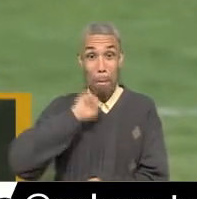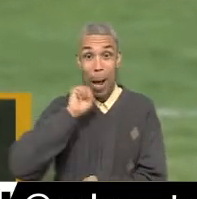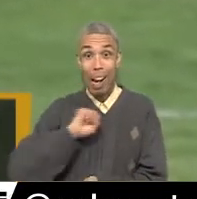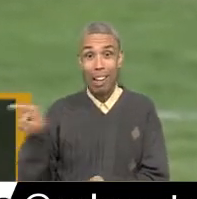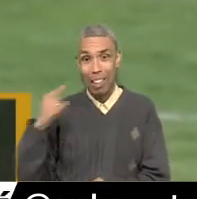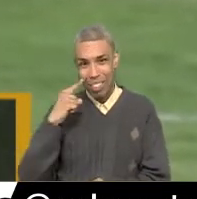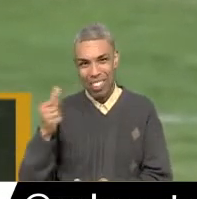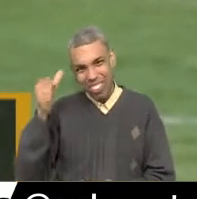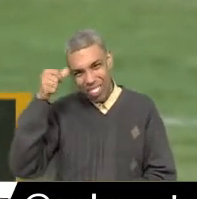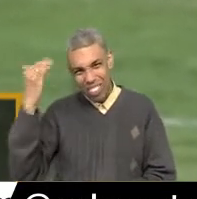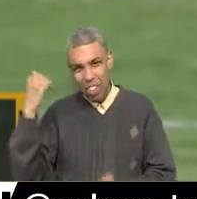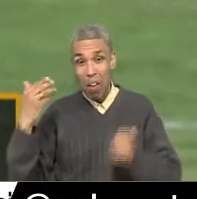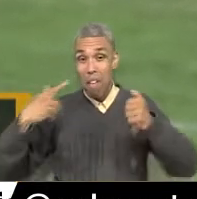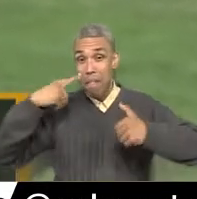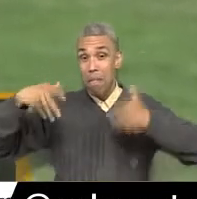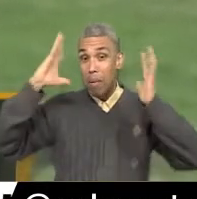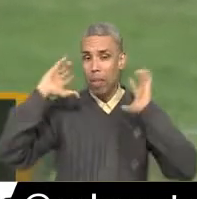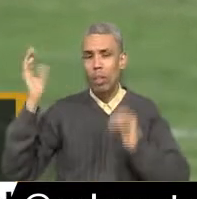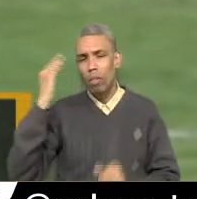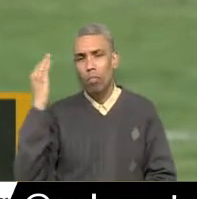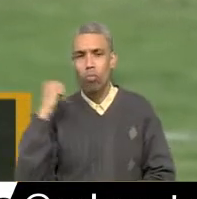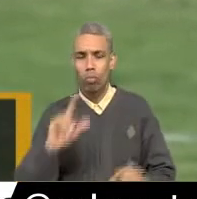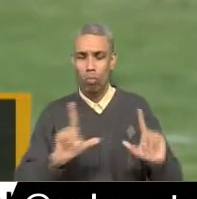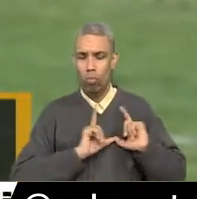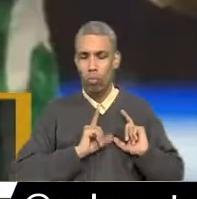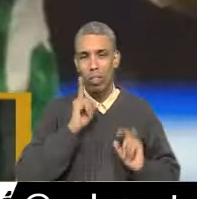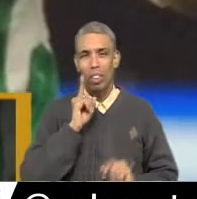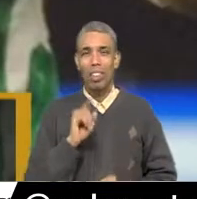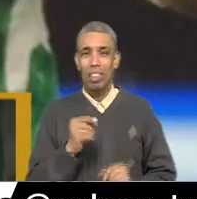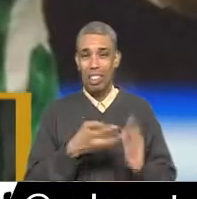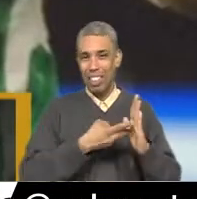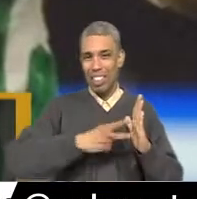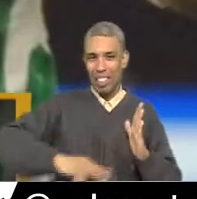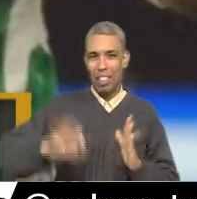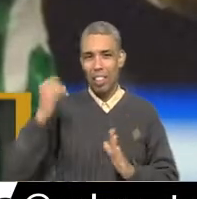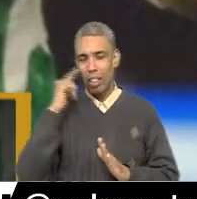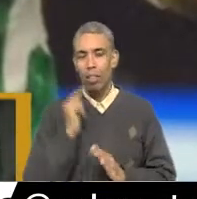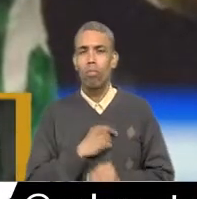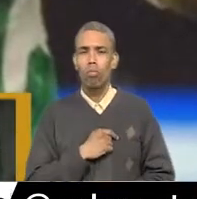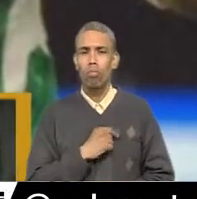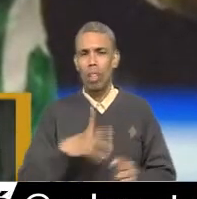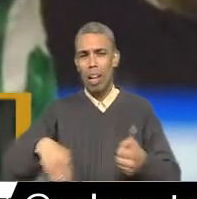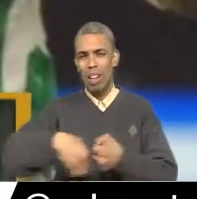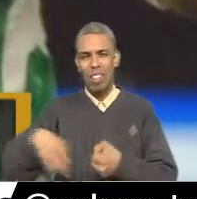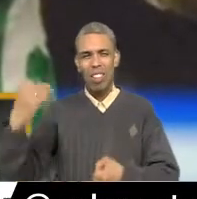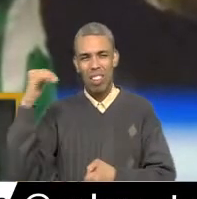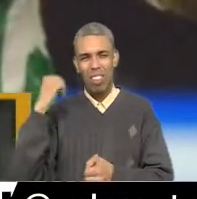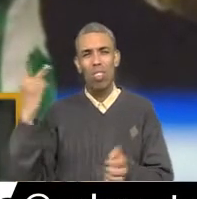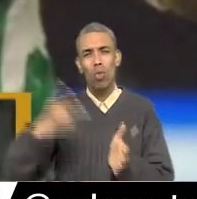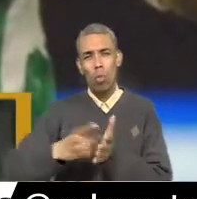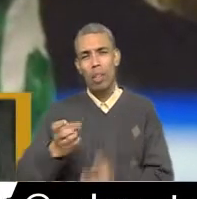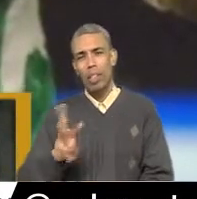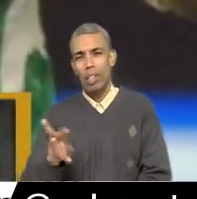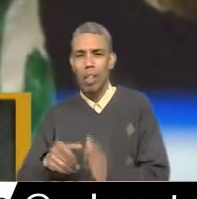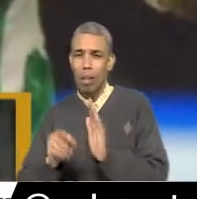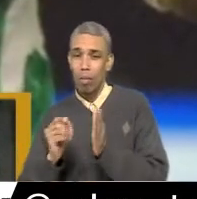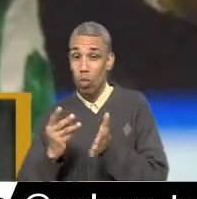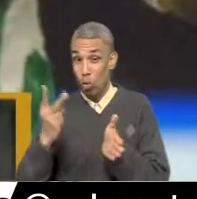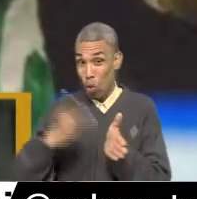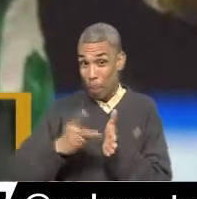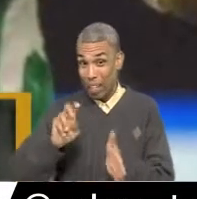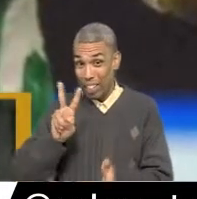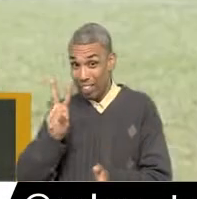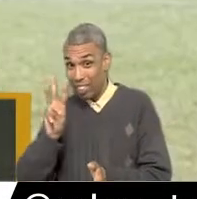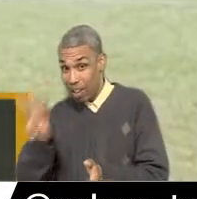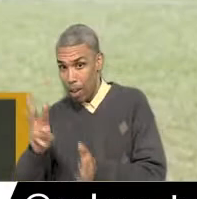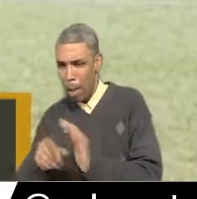un título de técnico de la ATFA, fue goleador con Alianza Petrolera del torneo de la Primera B en el año 2003 con 25 tantos y